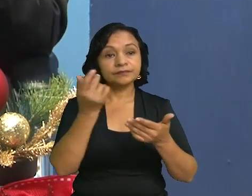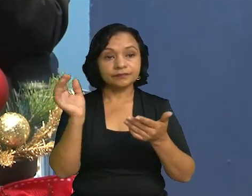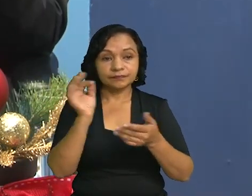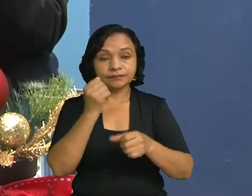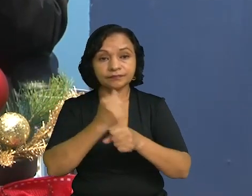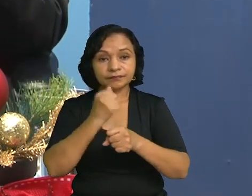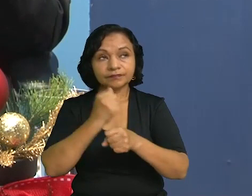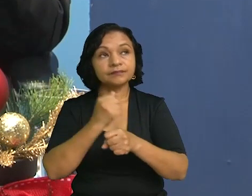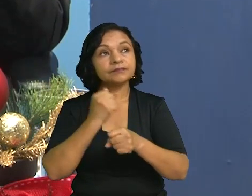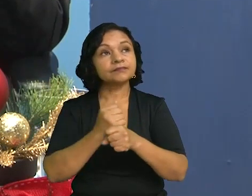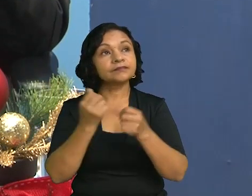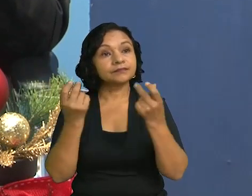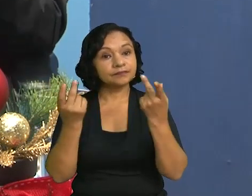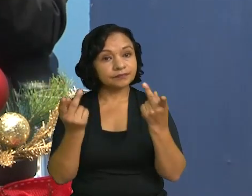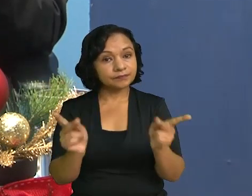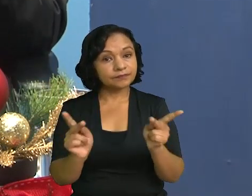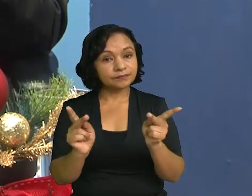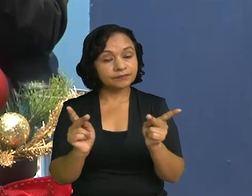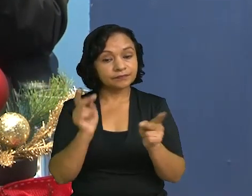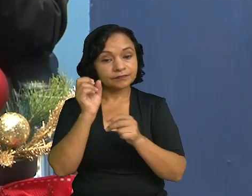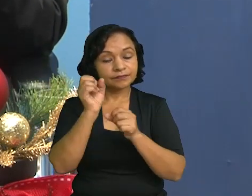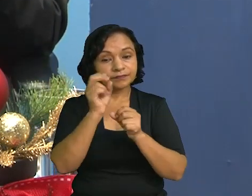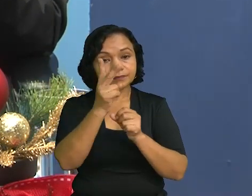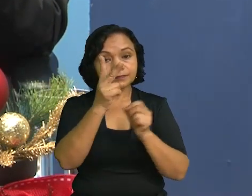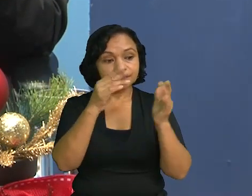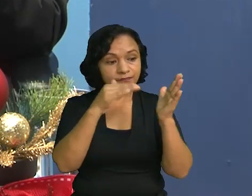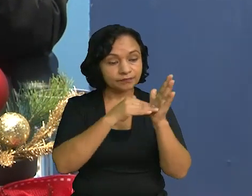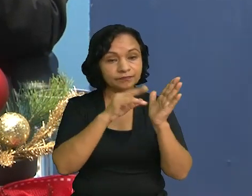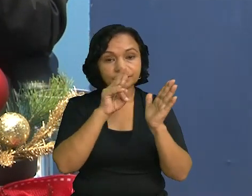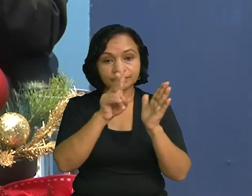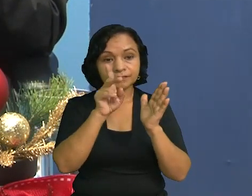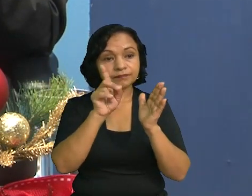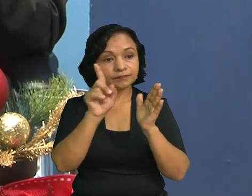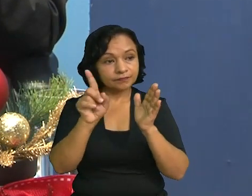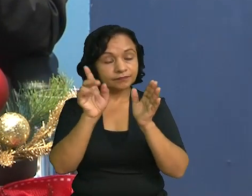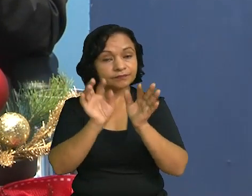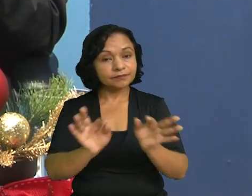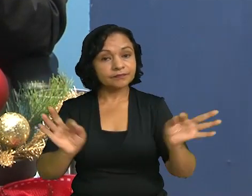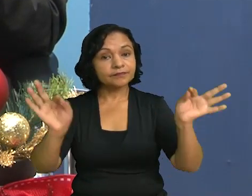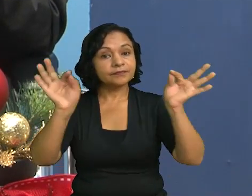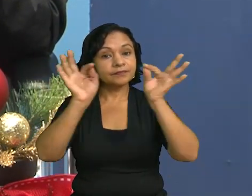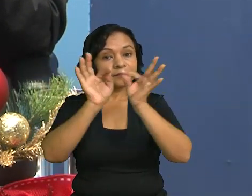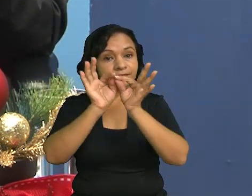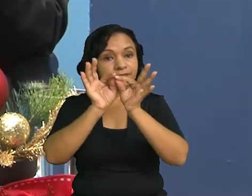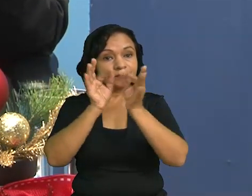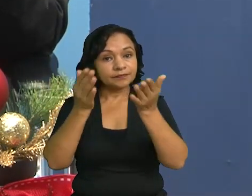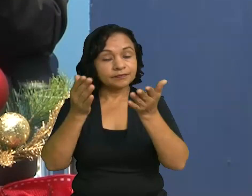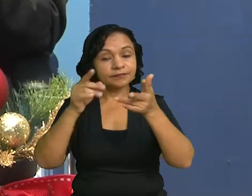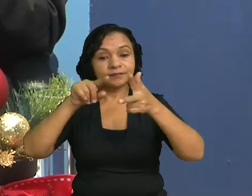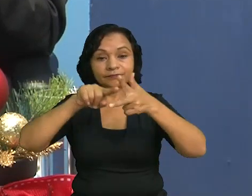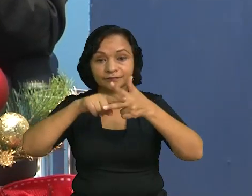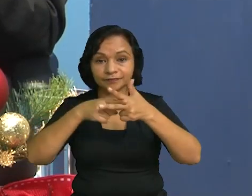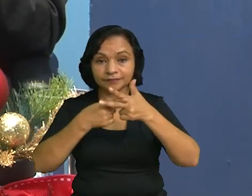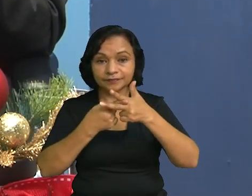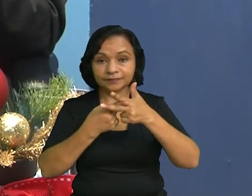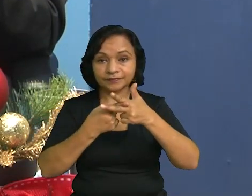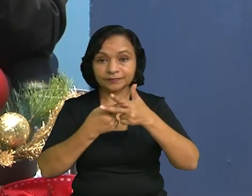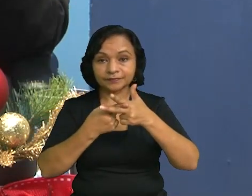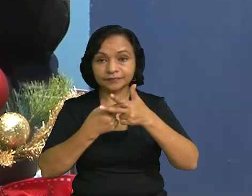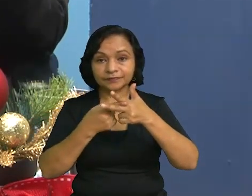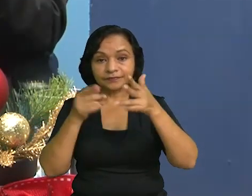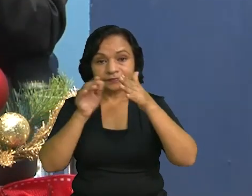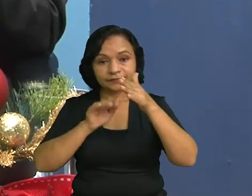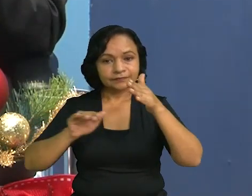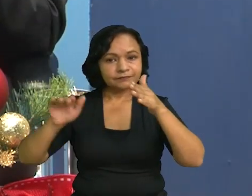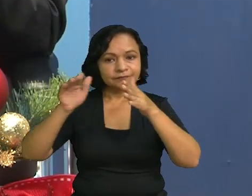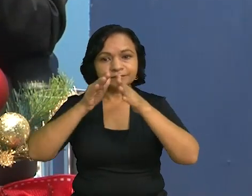pero la el próximo año para nosotros es clave porque íbamos a iniciar un proceso mucho más